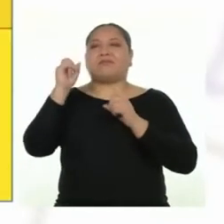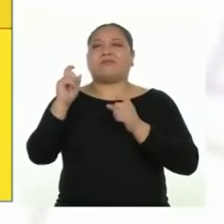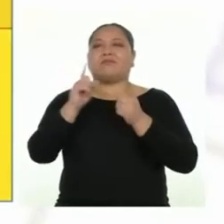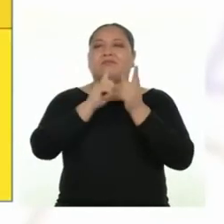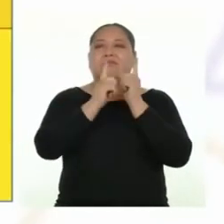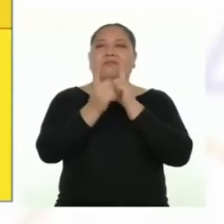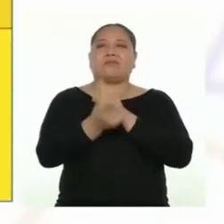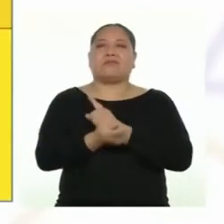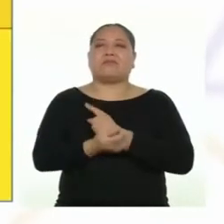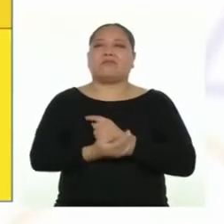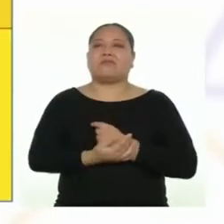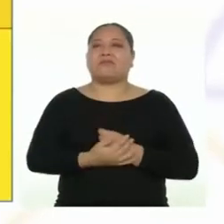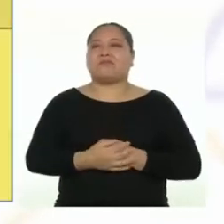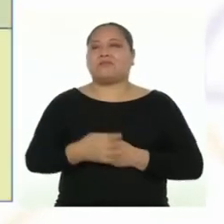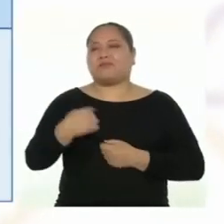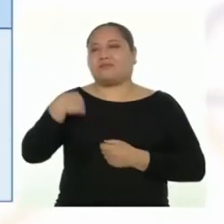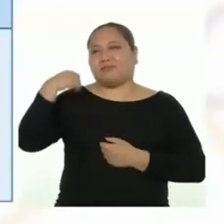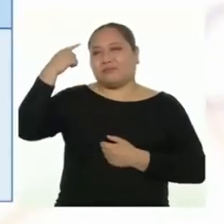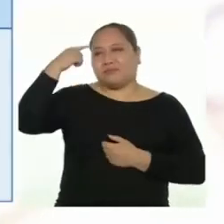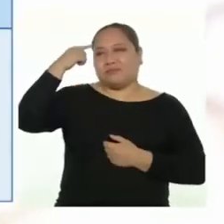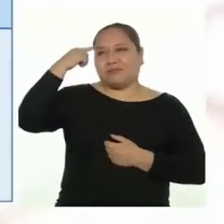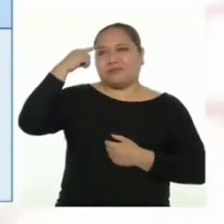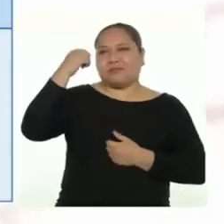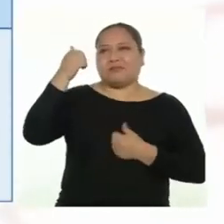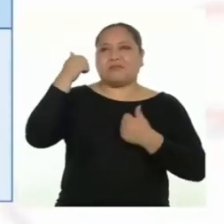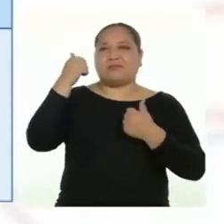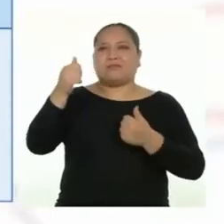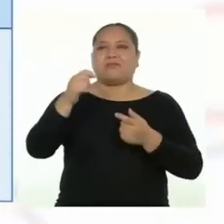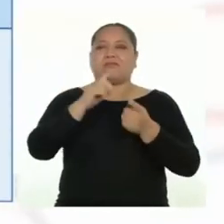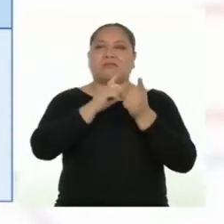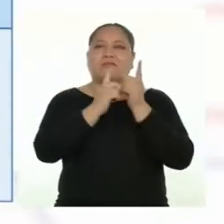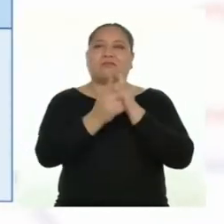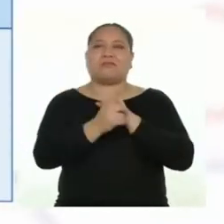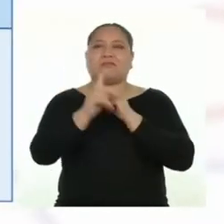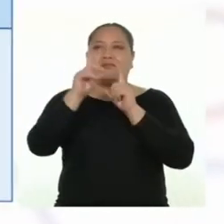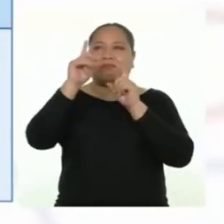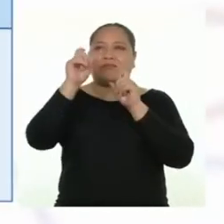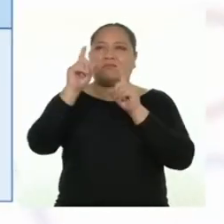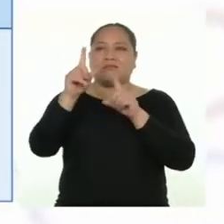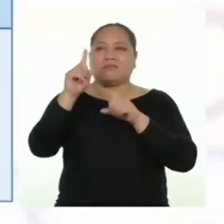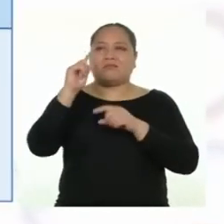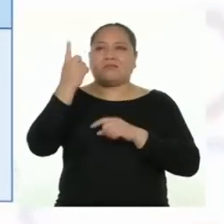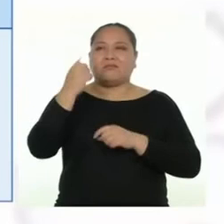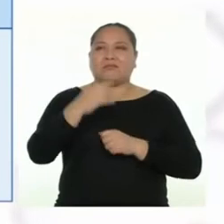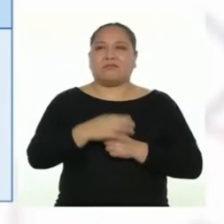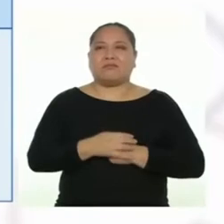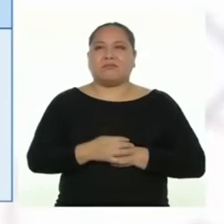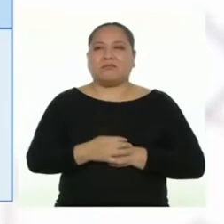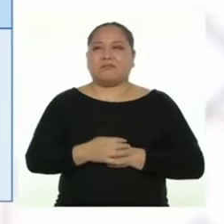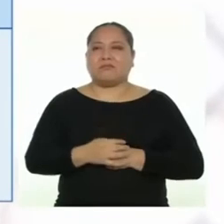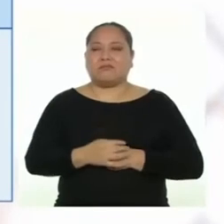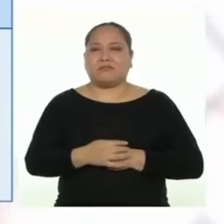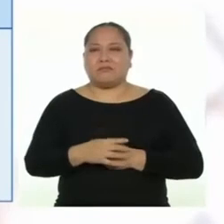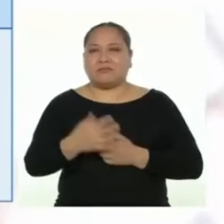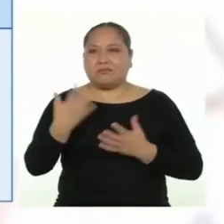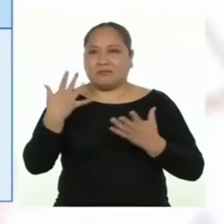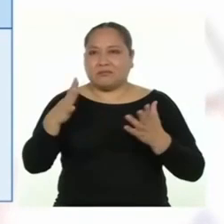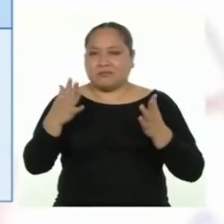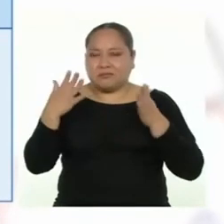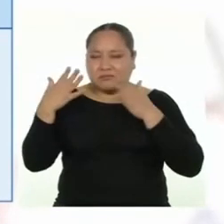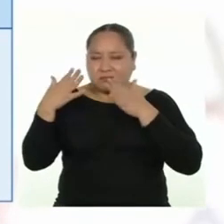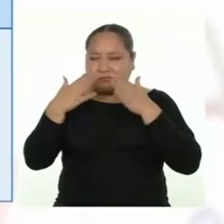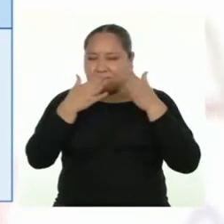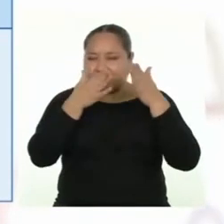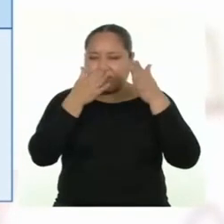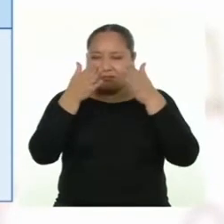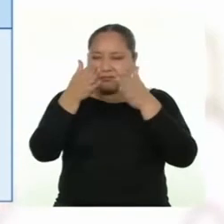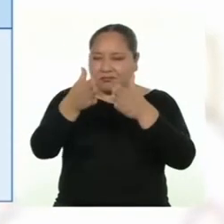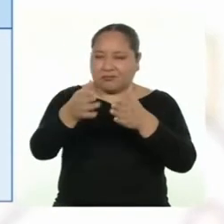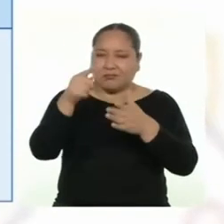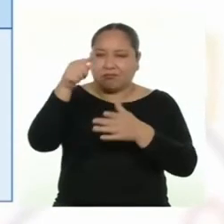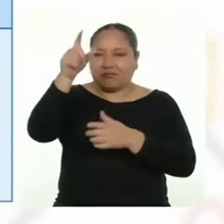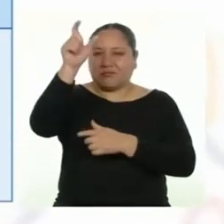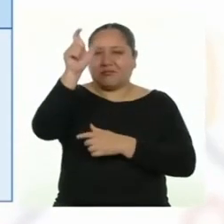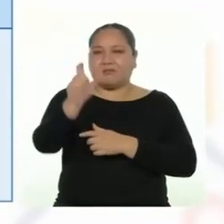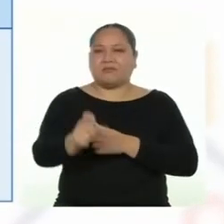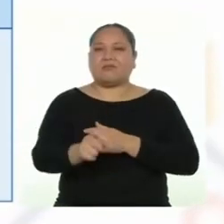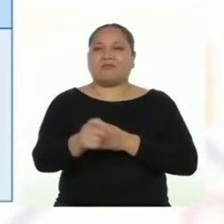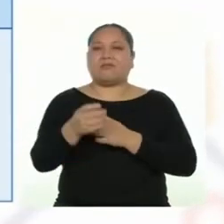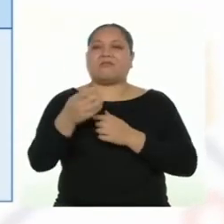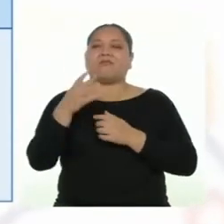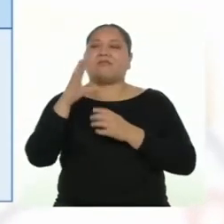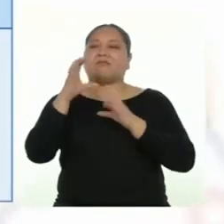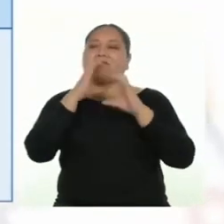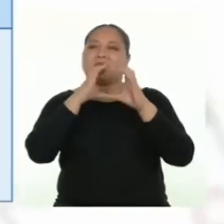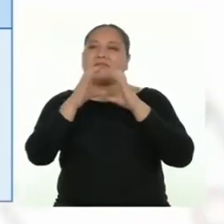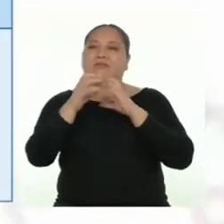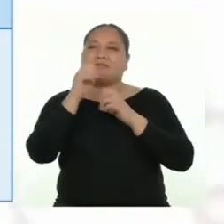pregunta modificada. Me parece bueno el cambio en la primera pregunta. Ahora ya está más orientada a la persona a la